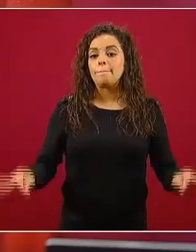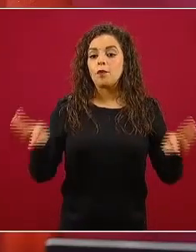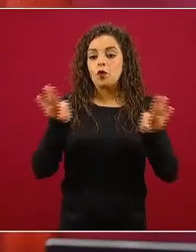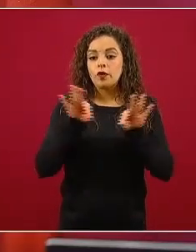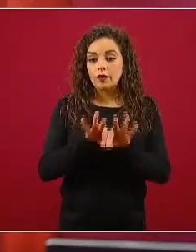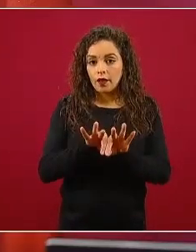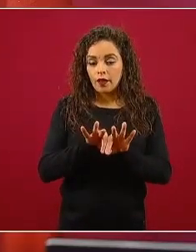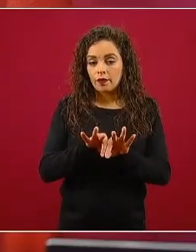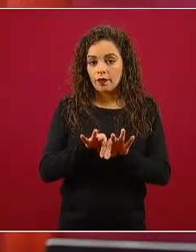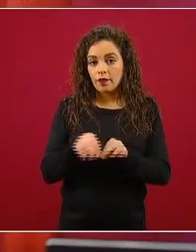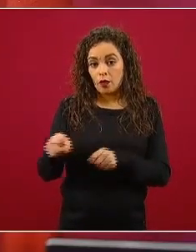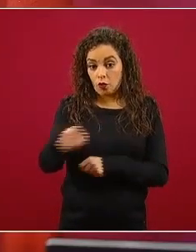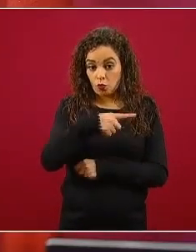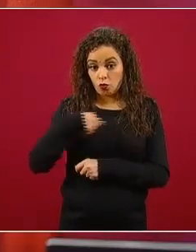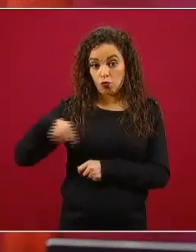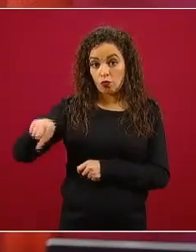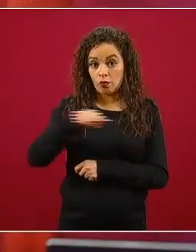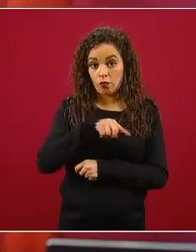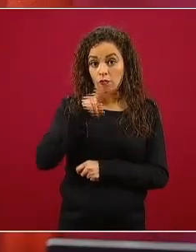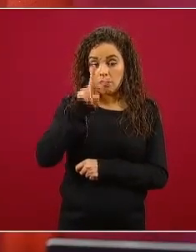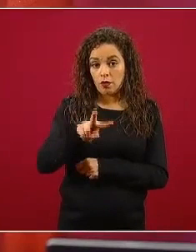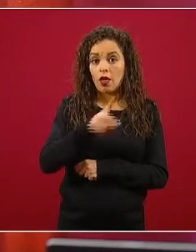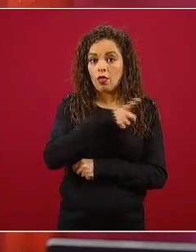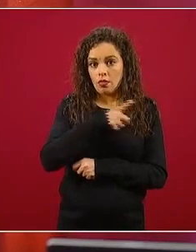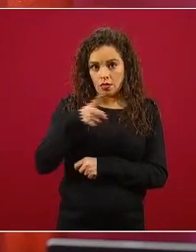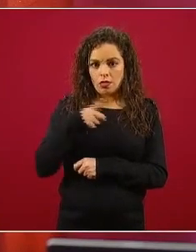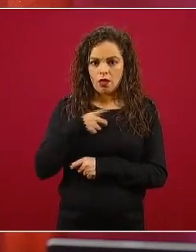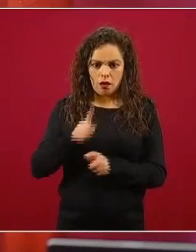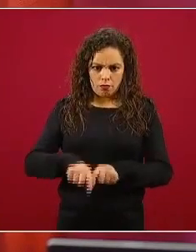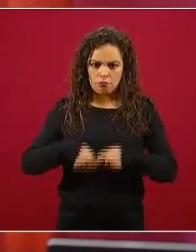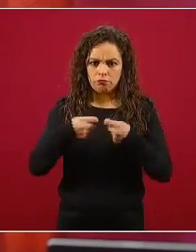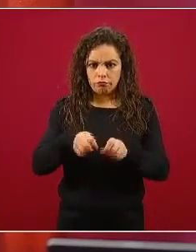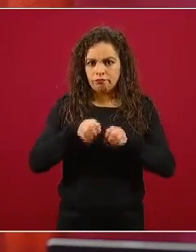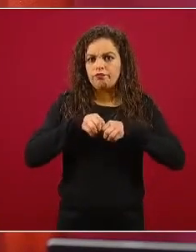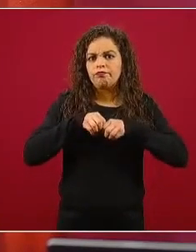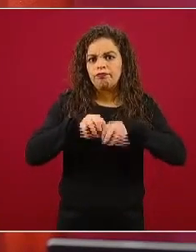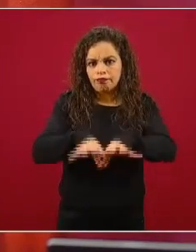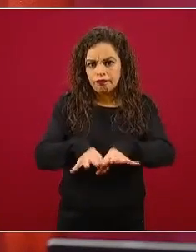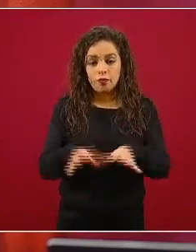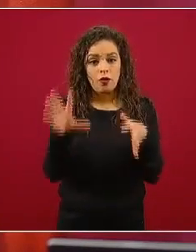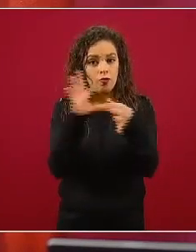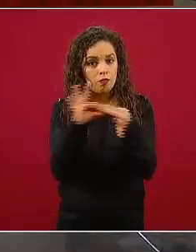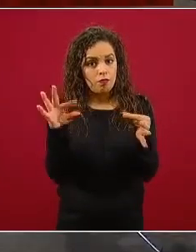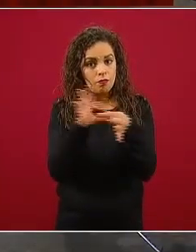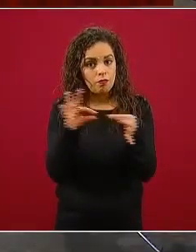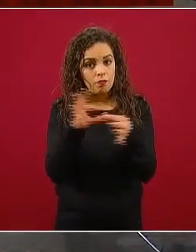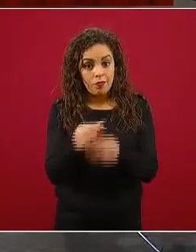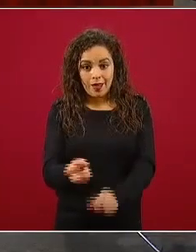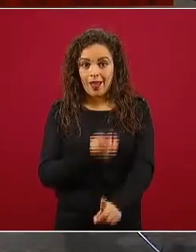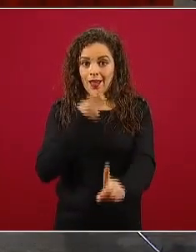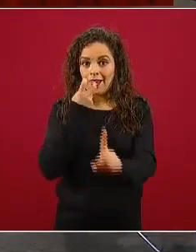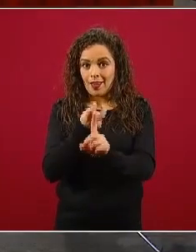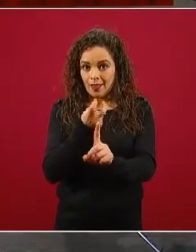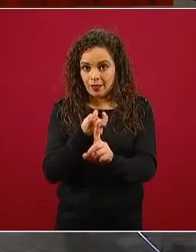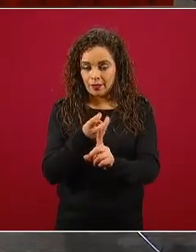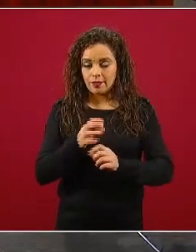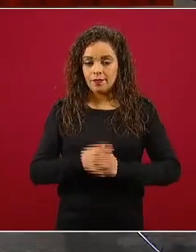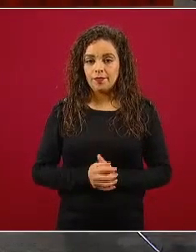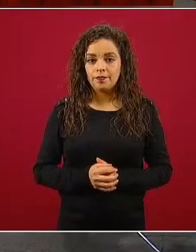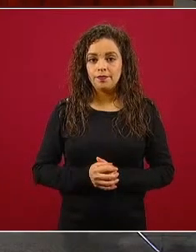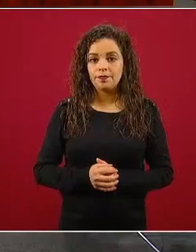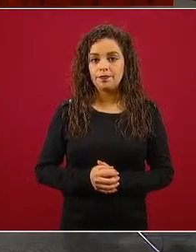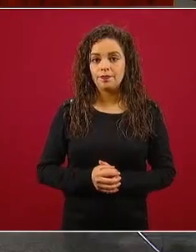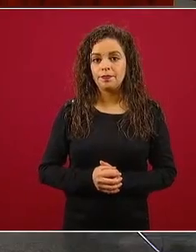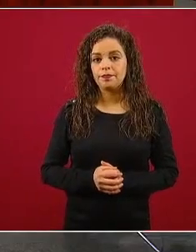nuestro compromiso traerlos aquí y exponerlos y platicar de ellos. Está trabajando, por cierto,